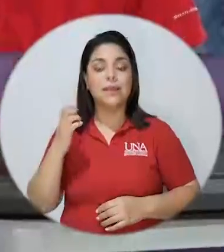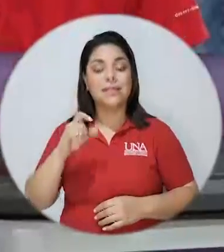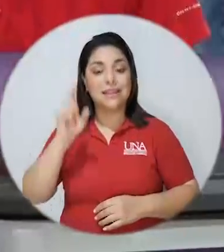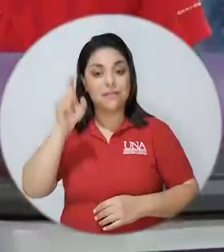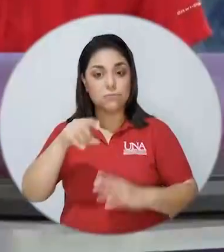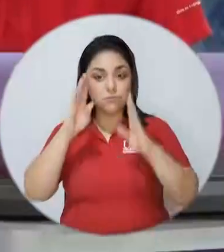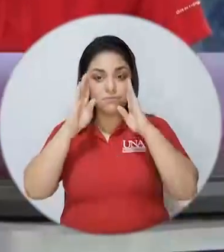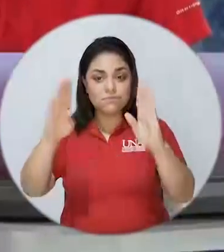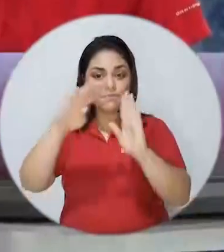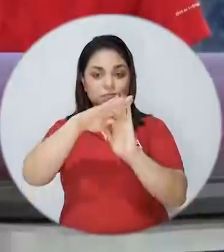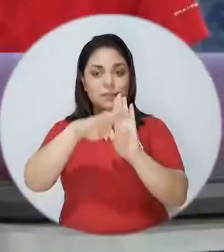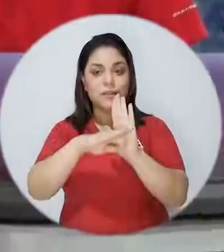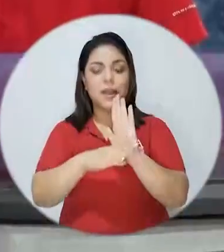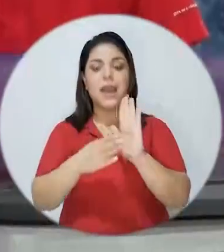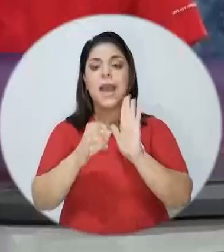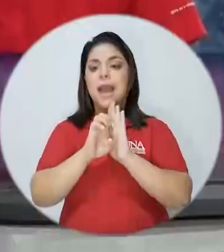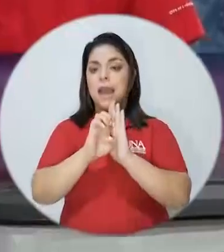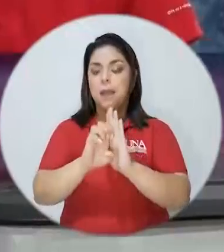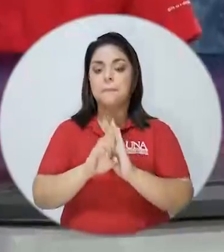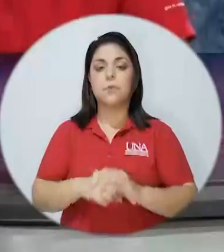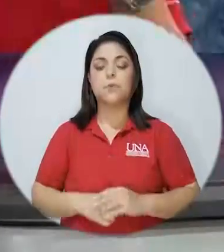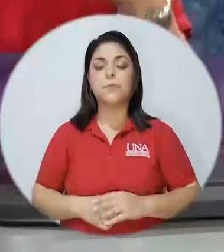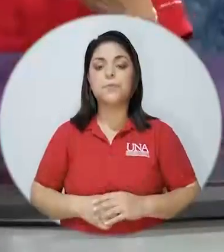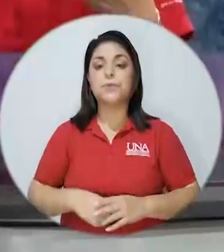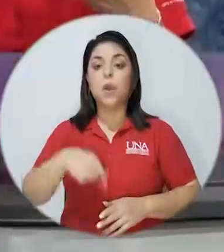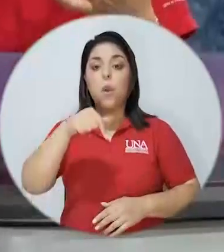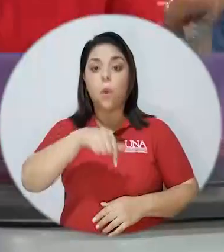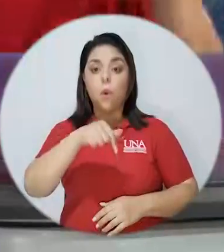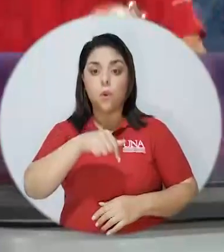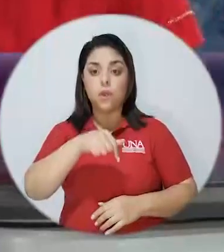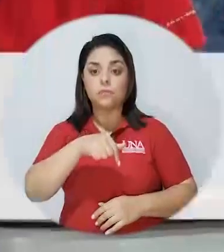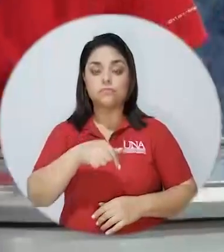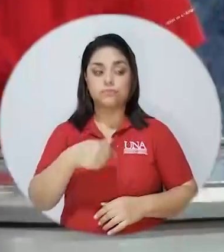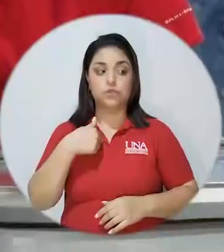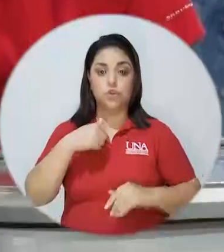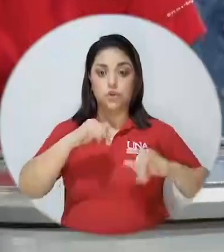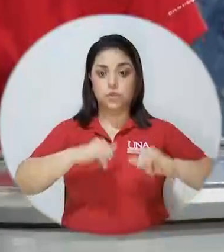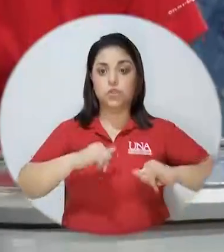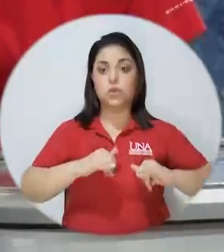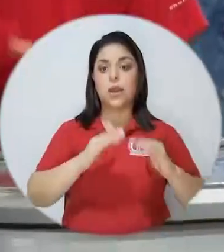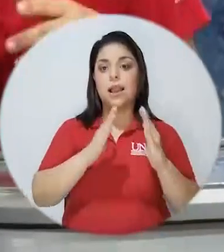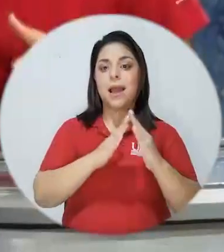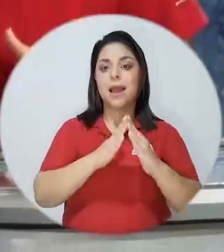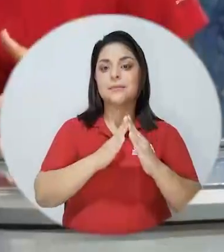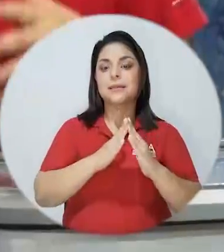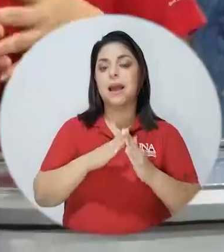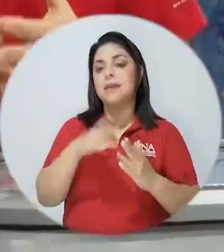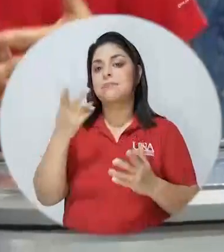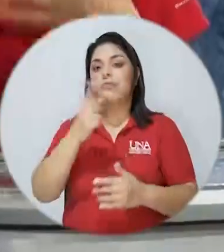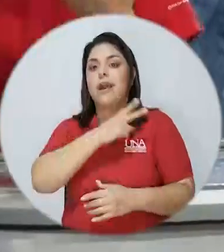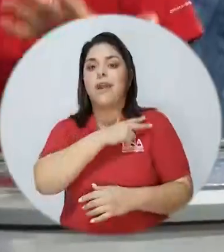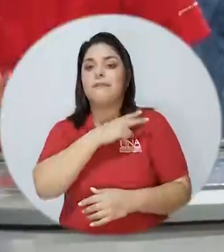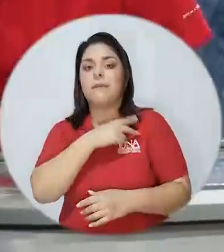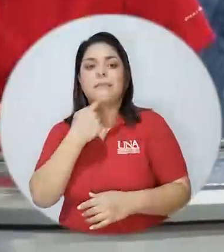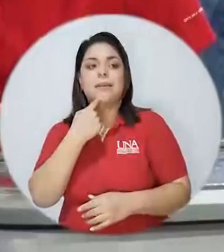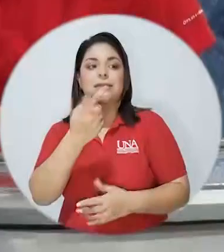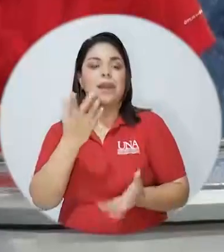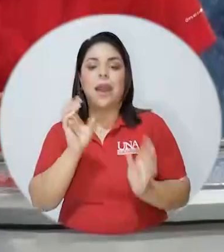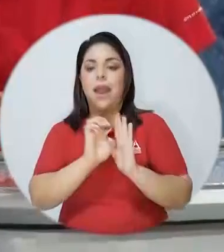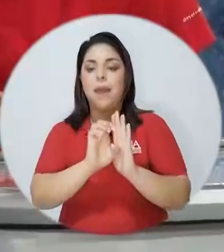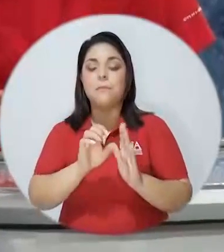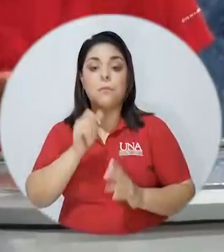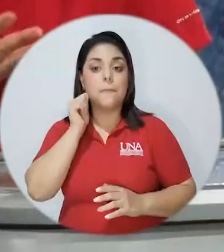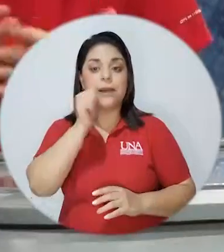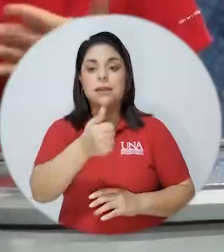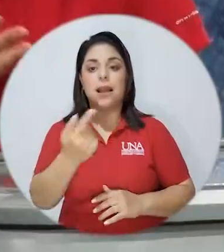teletrabajador, tampoco es como que hoy estoy y de un momento a otro mi superior me llama, mañana lo quiero aquí. Porque de repente, a menos que sea una situación